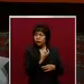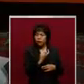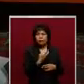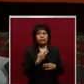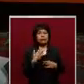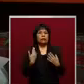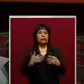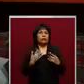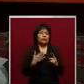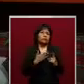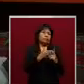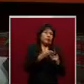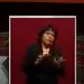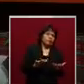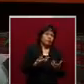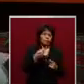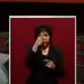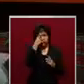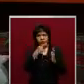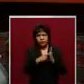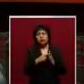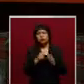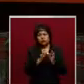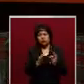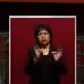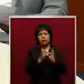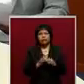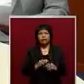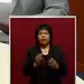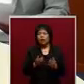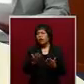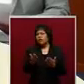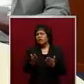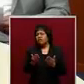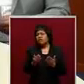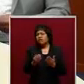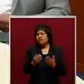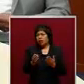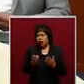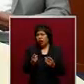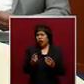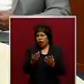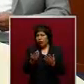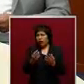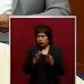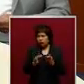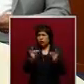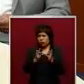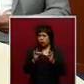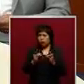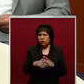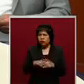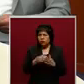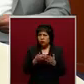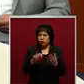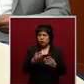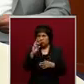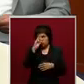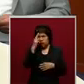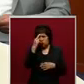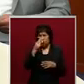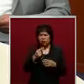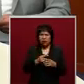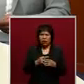es un verdadero reto, por eso creo que es clave, ¿no? Ahora, haciendo un paréntesis en este punto que es muy importante, yo recuerdo que en